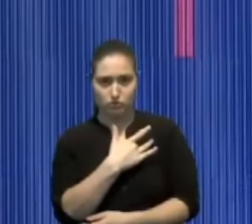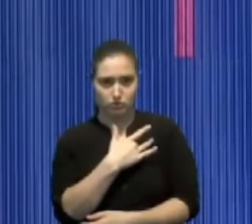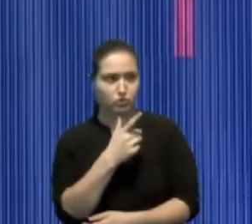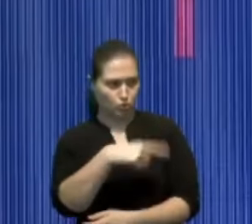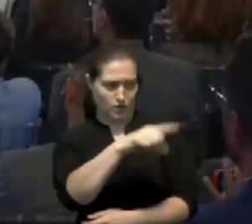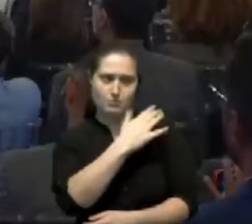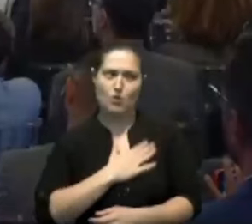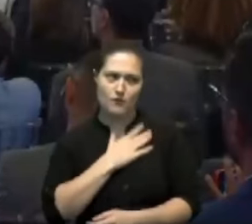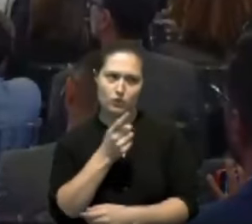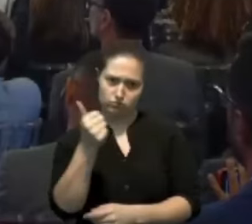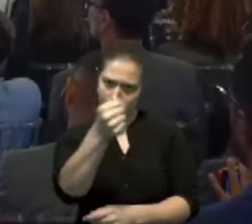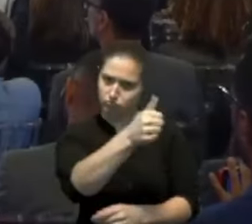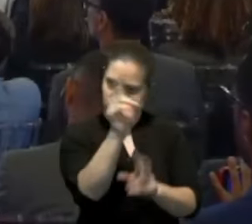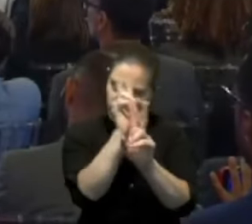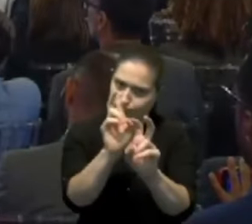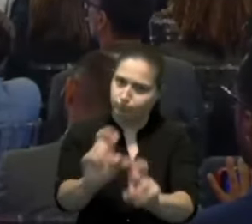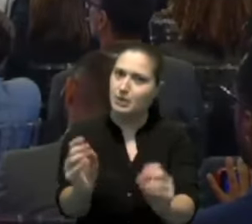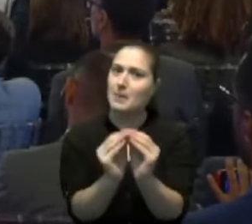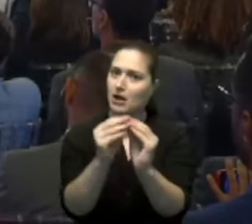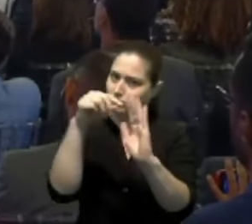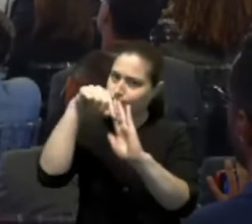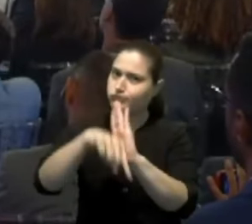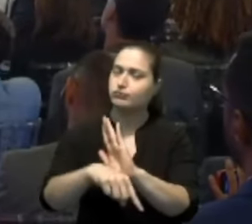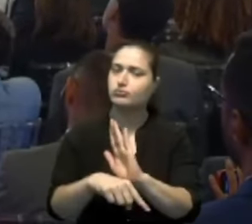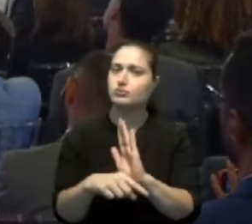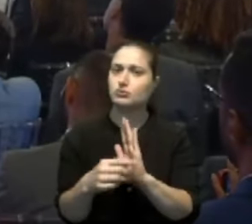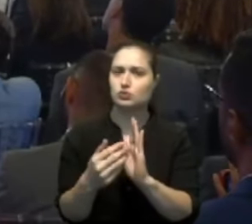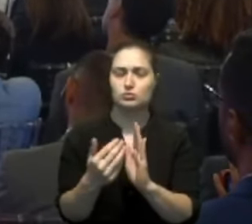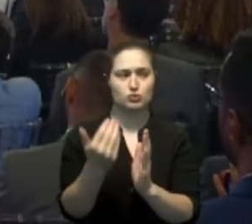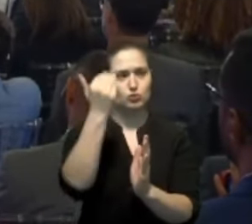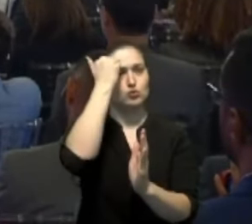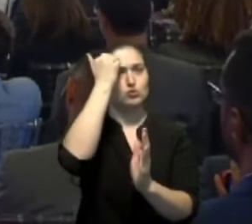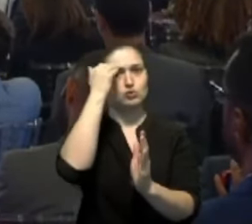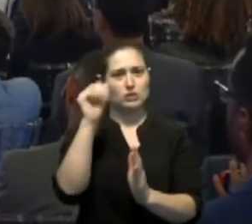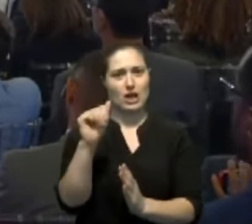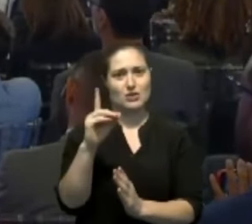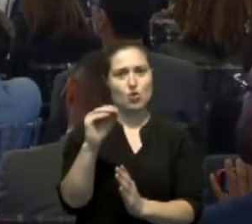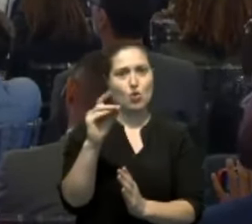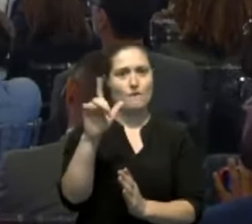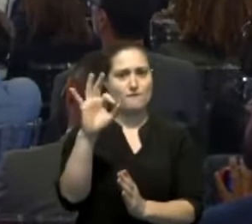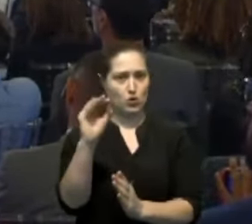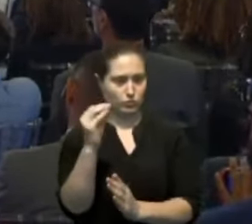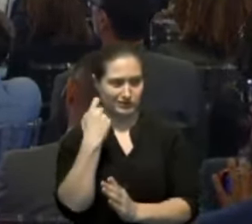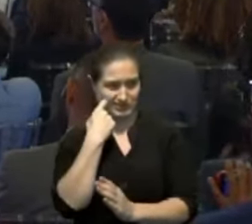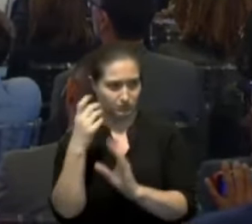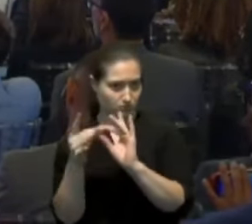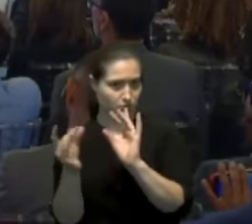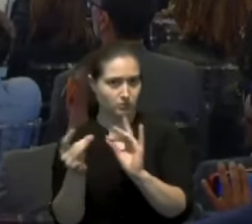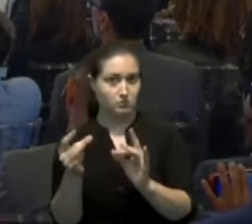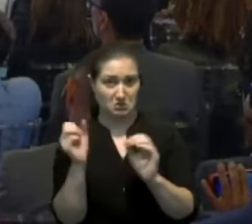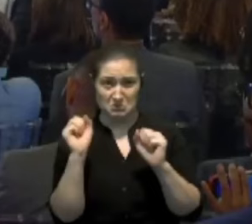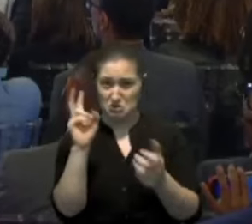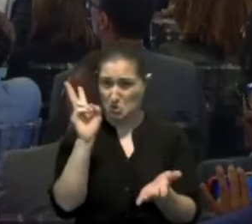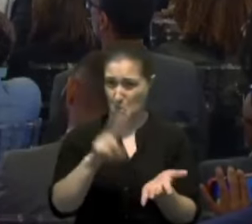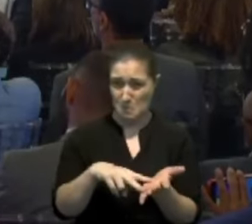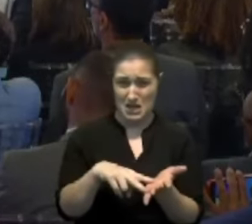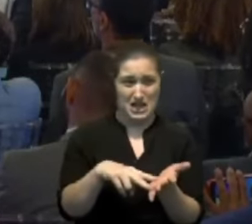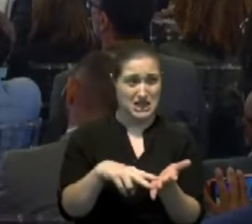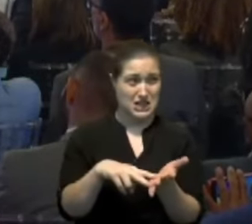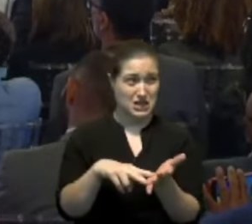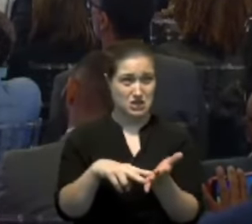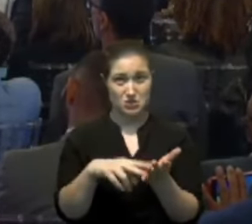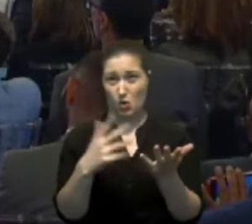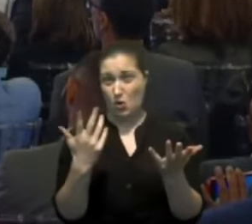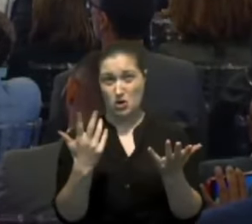conocer eh Como dijo eh Adolfo pues le puede ahorrar entre 2000 o más si es